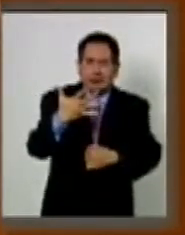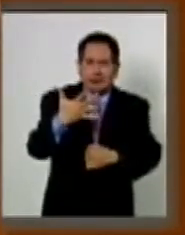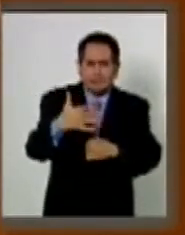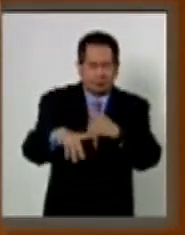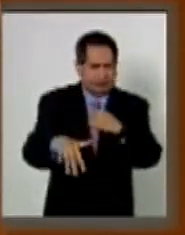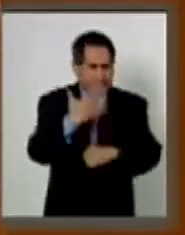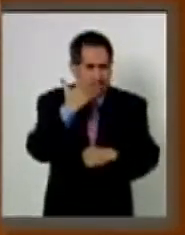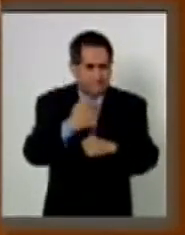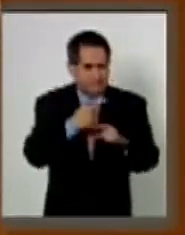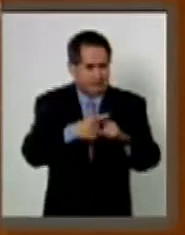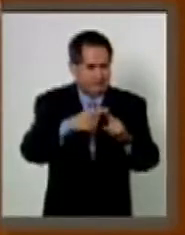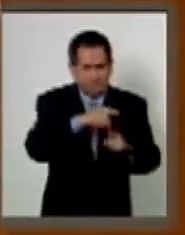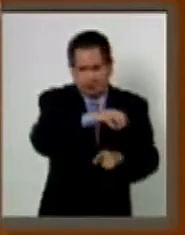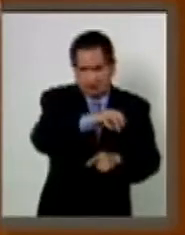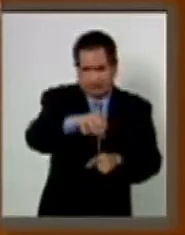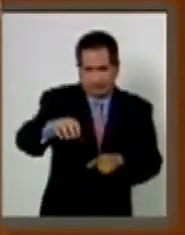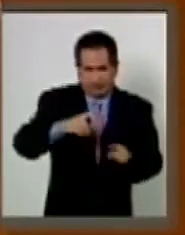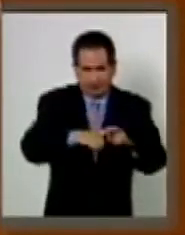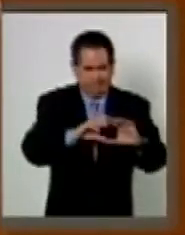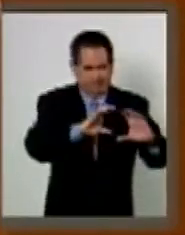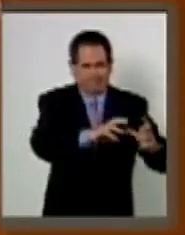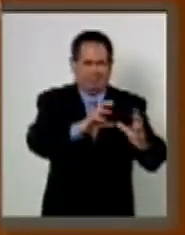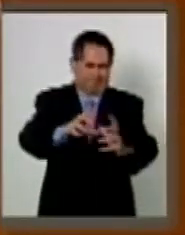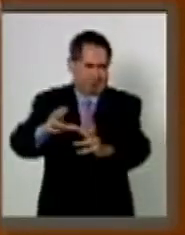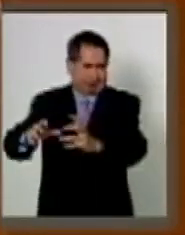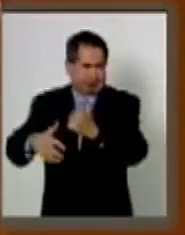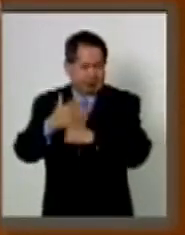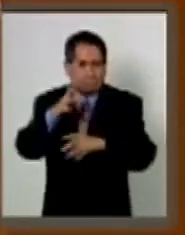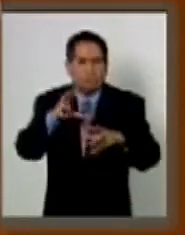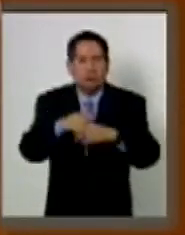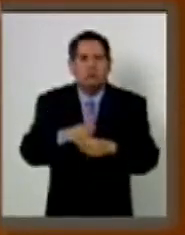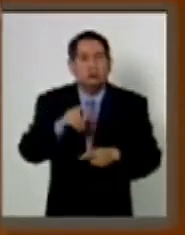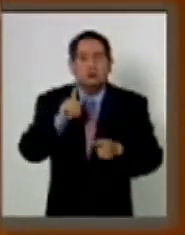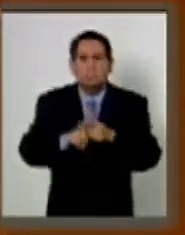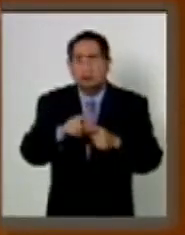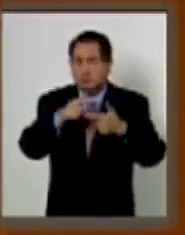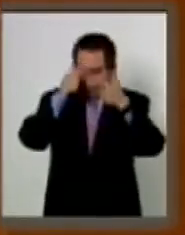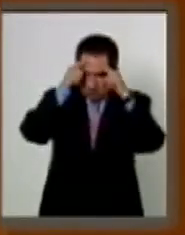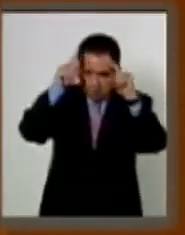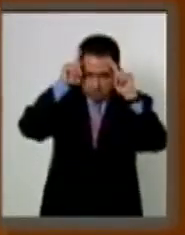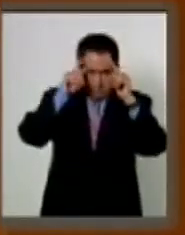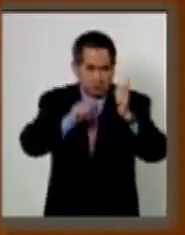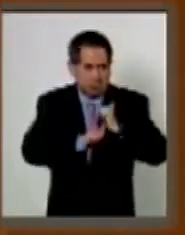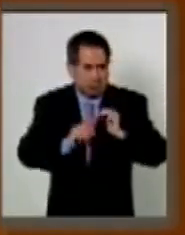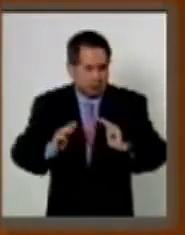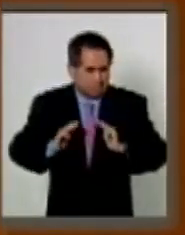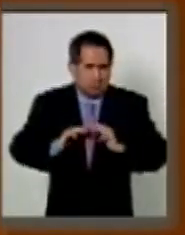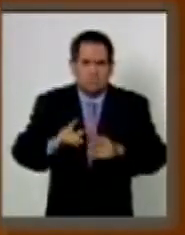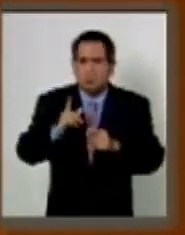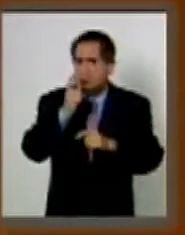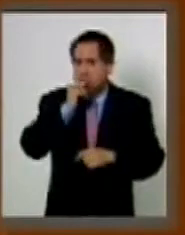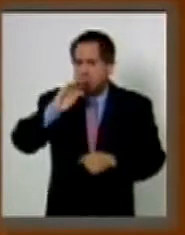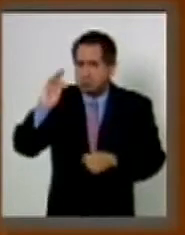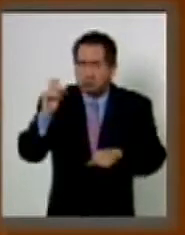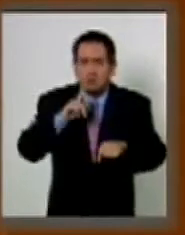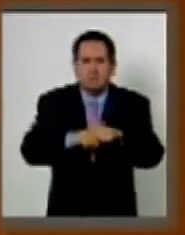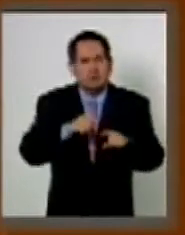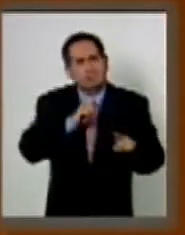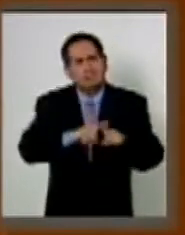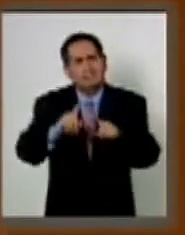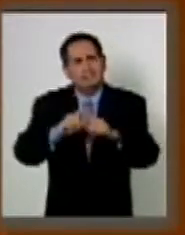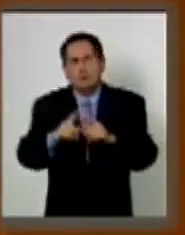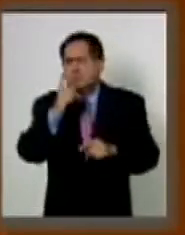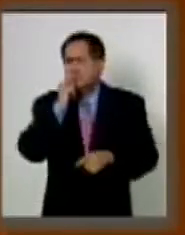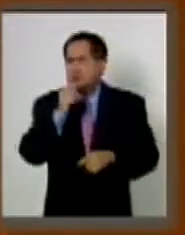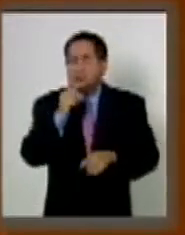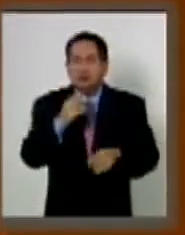bases mixtas de operación, que les llaman, donde está la Marina, está el Ejército, está la Policía Federal y la